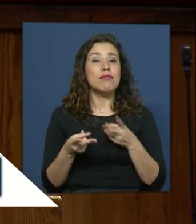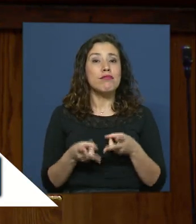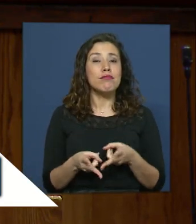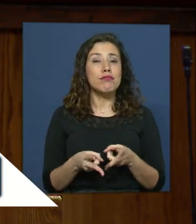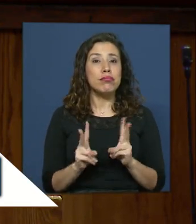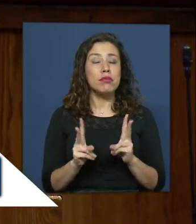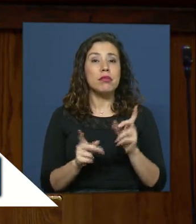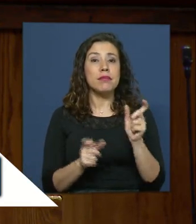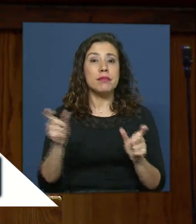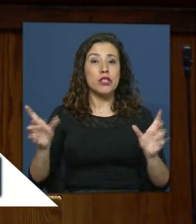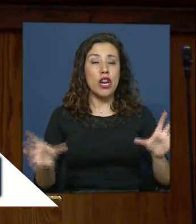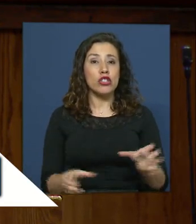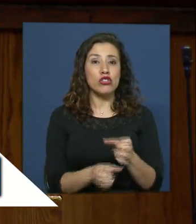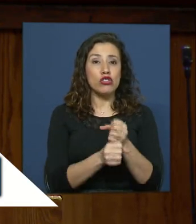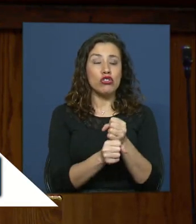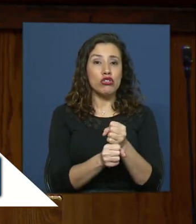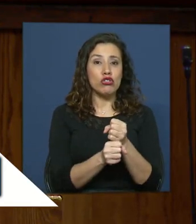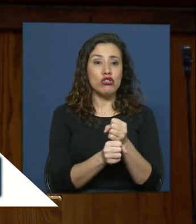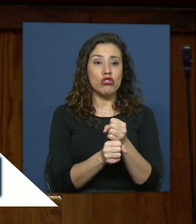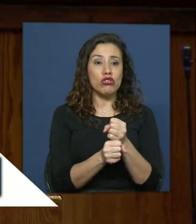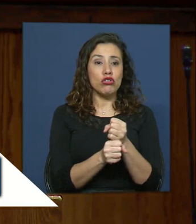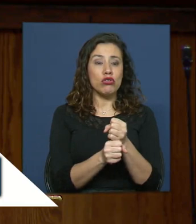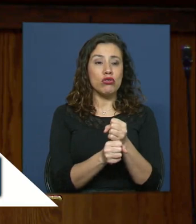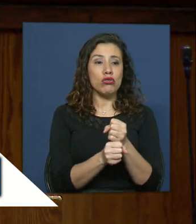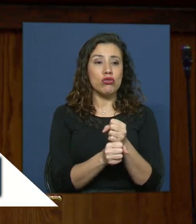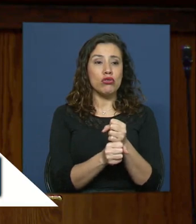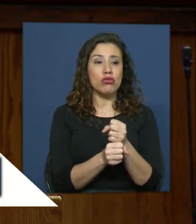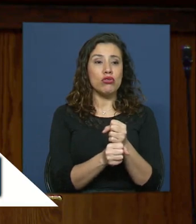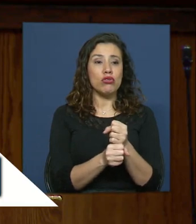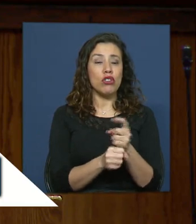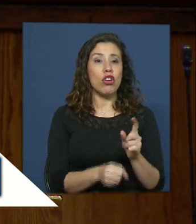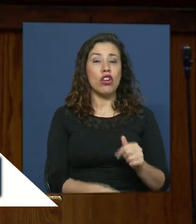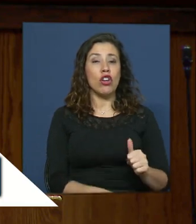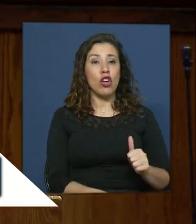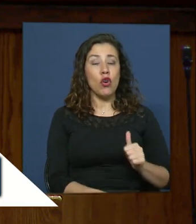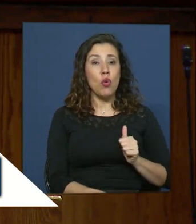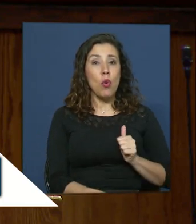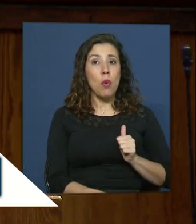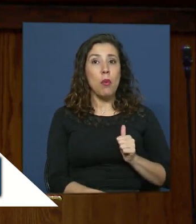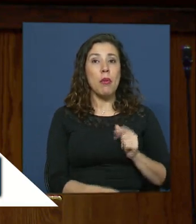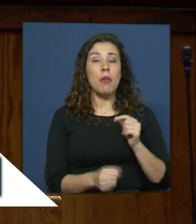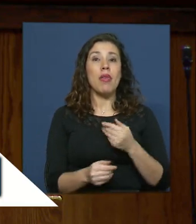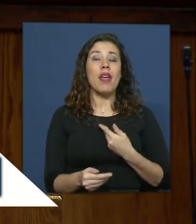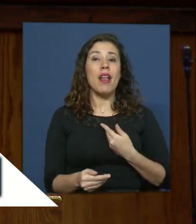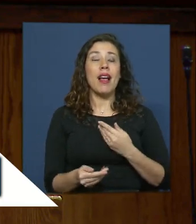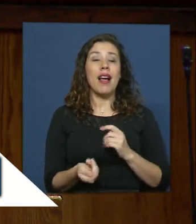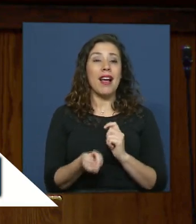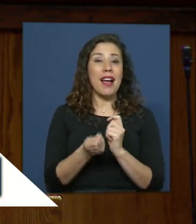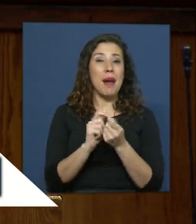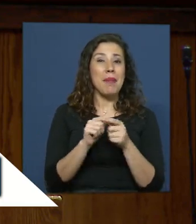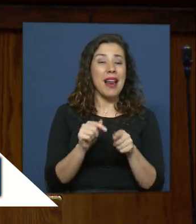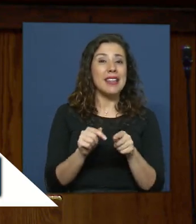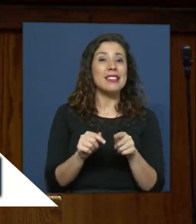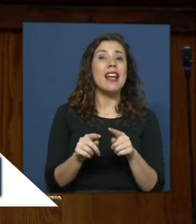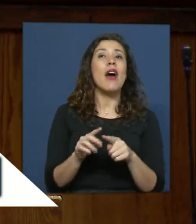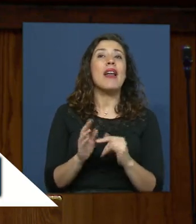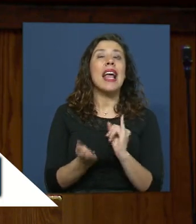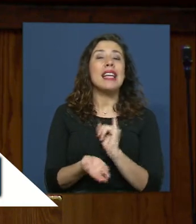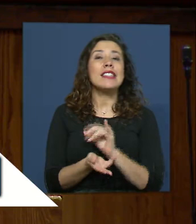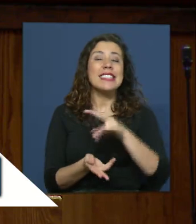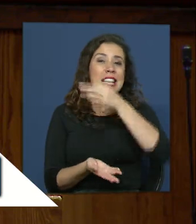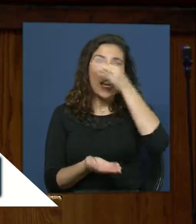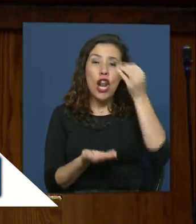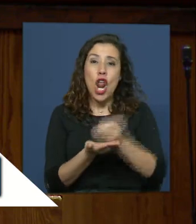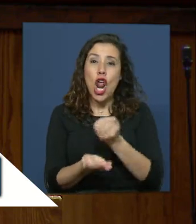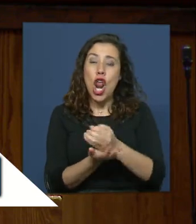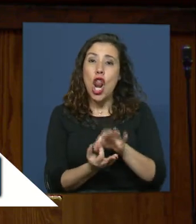a los sostenedores que no se adecúen al requisito de transferir tal calidad a una entidad sin fines de